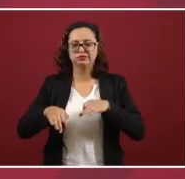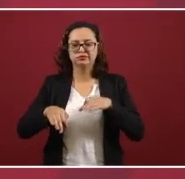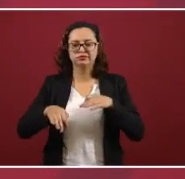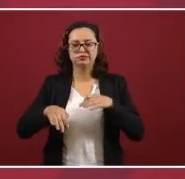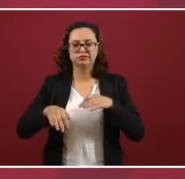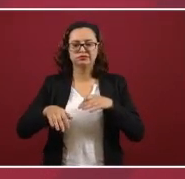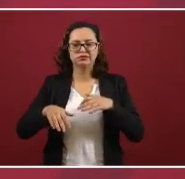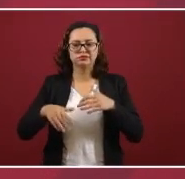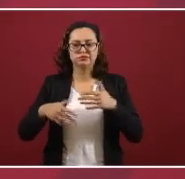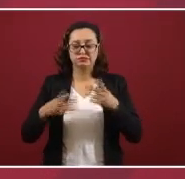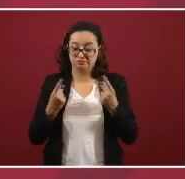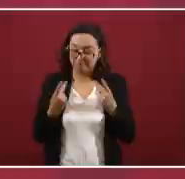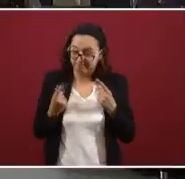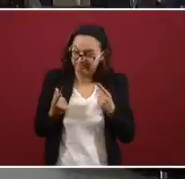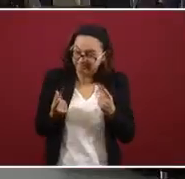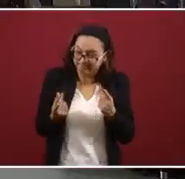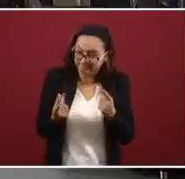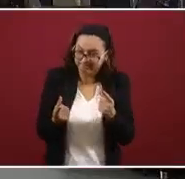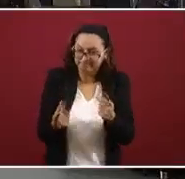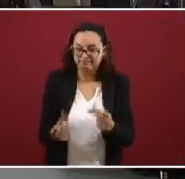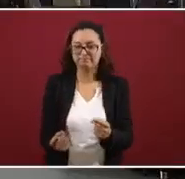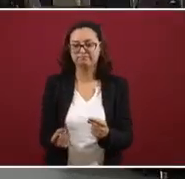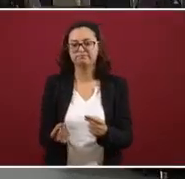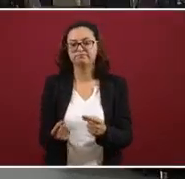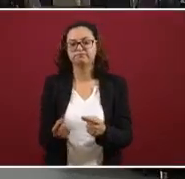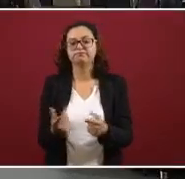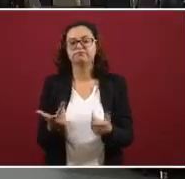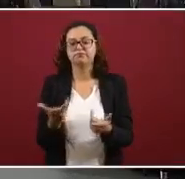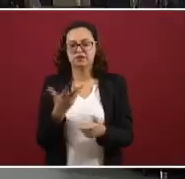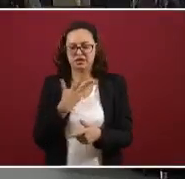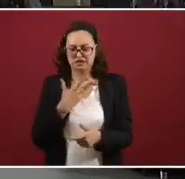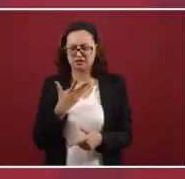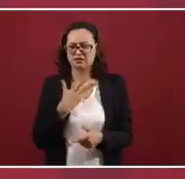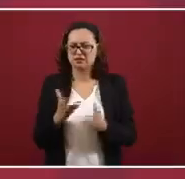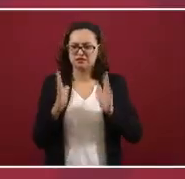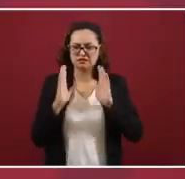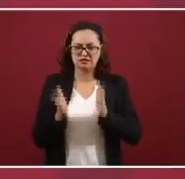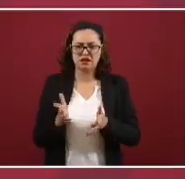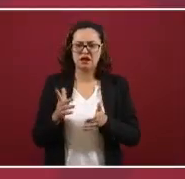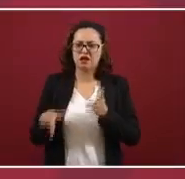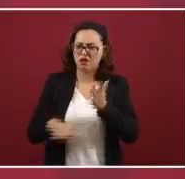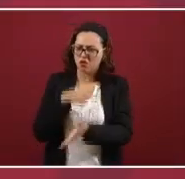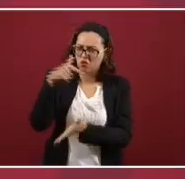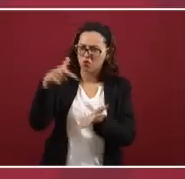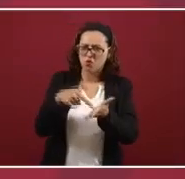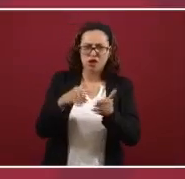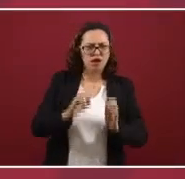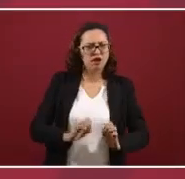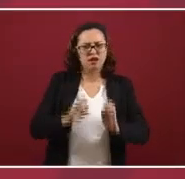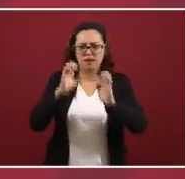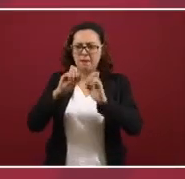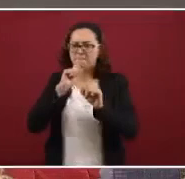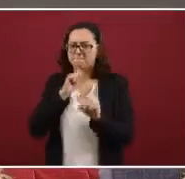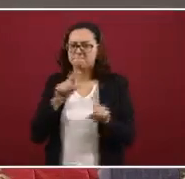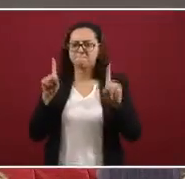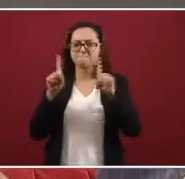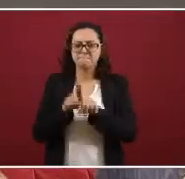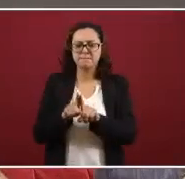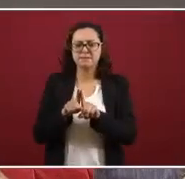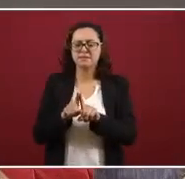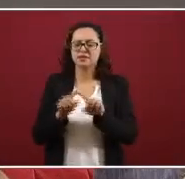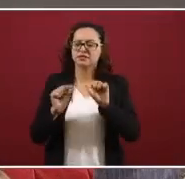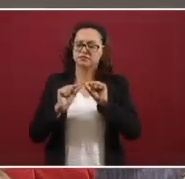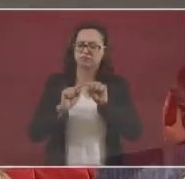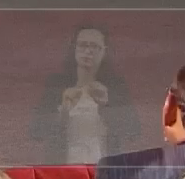con prisa, tenemos las instalaciones, toda la red de